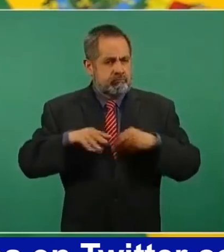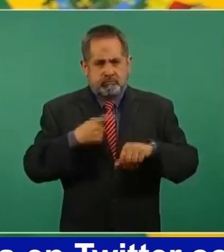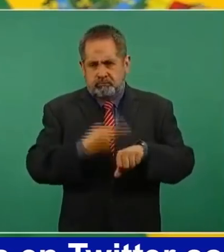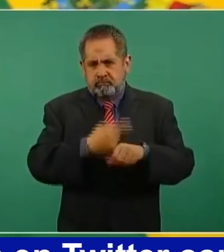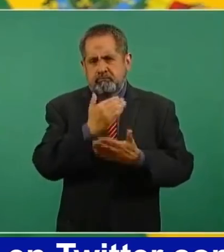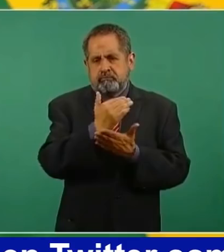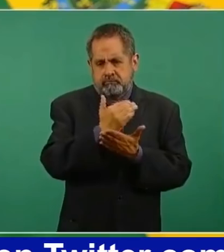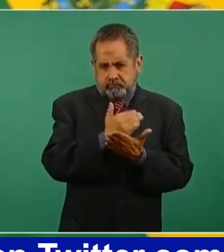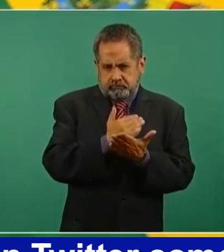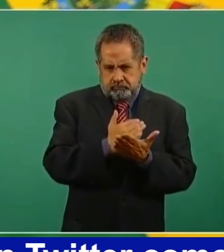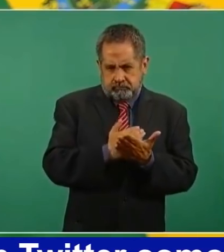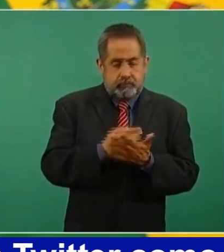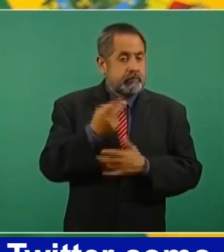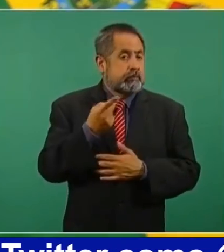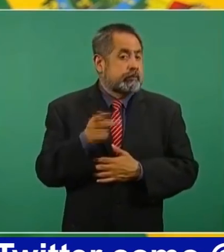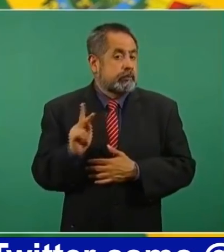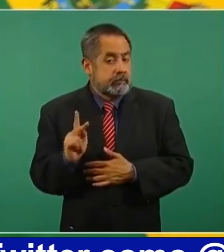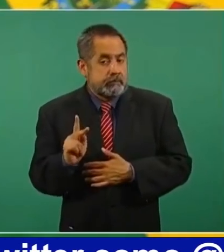Pero